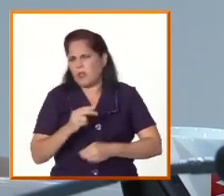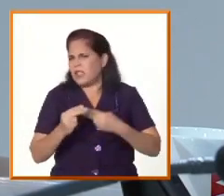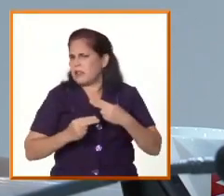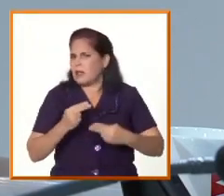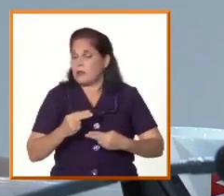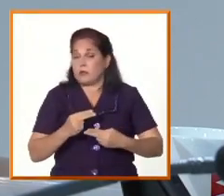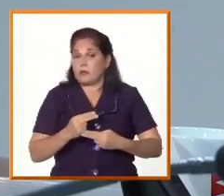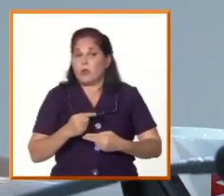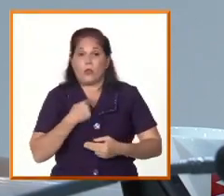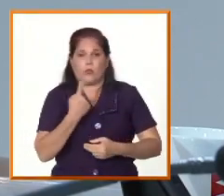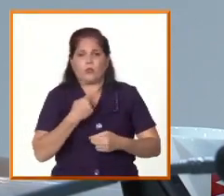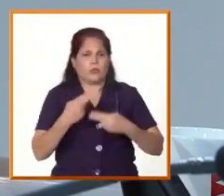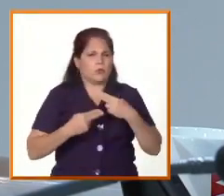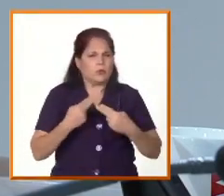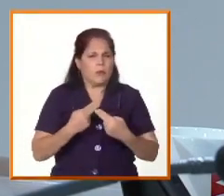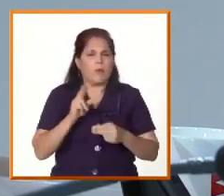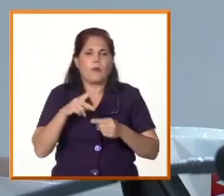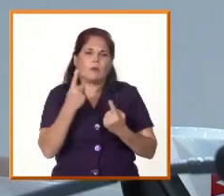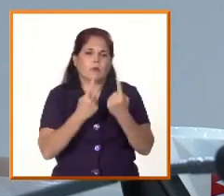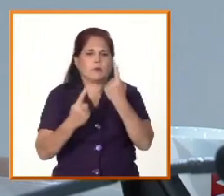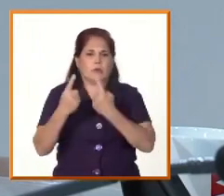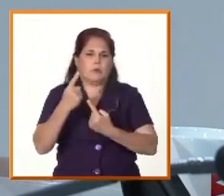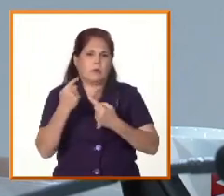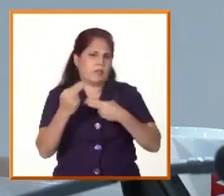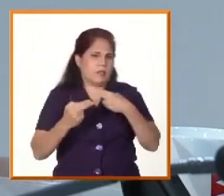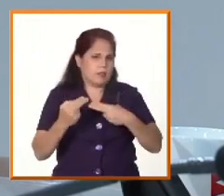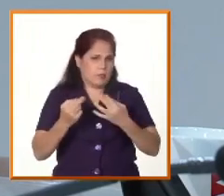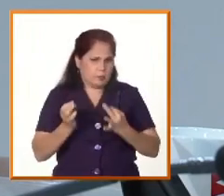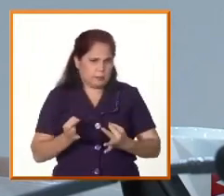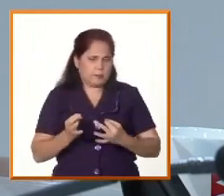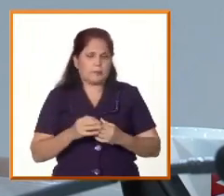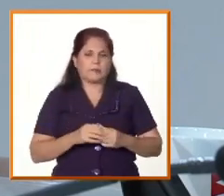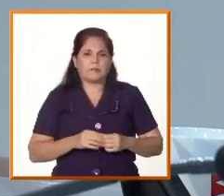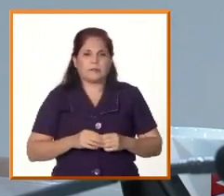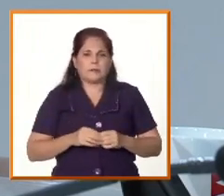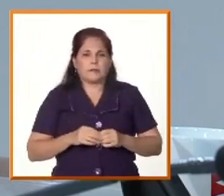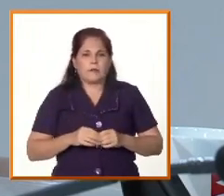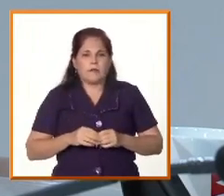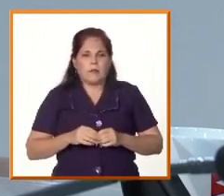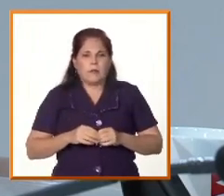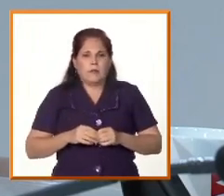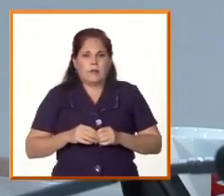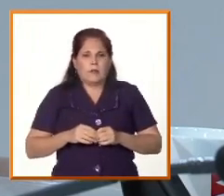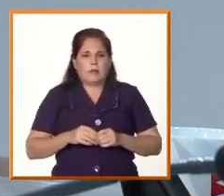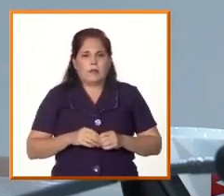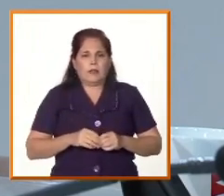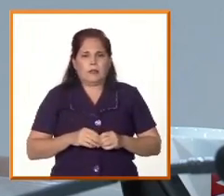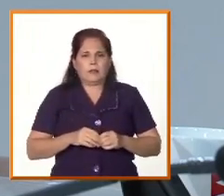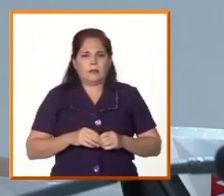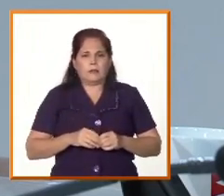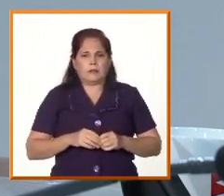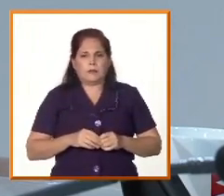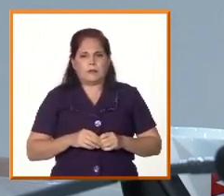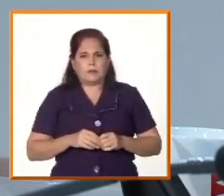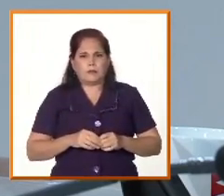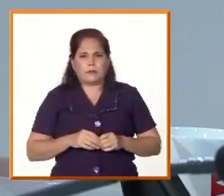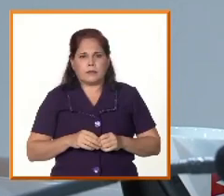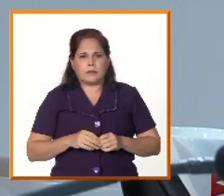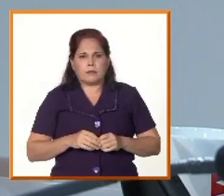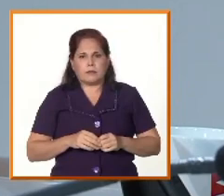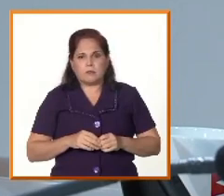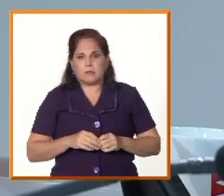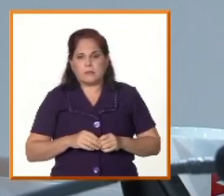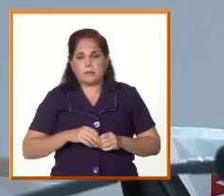nosotros estamos desarrollando es lo que tenemos incorporado a todo este desarrollo lociprimido a veces Bueno los cubanos se